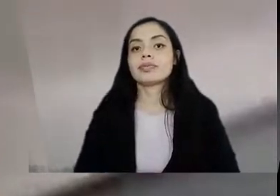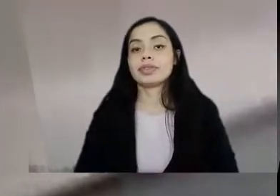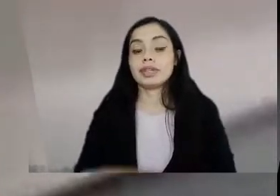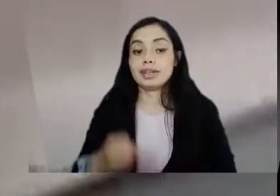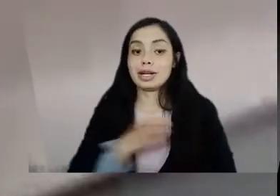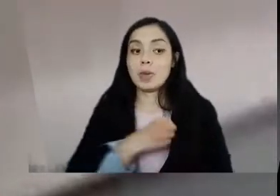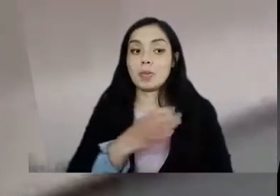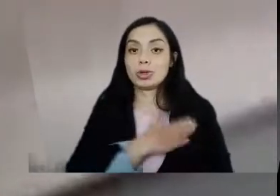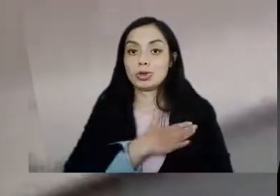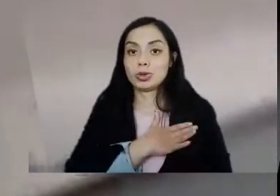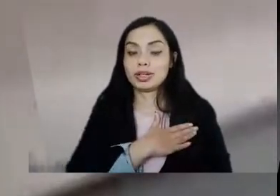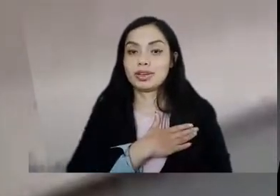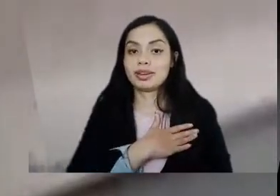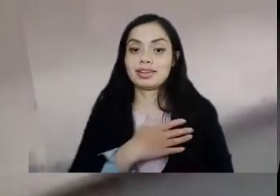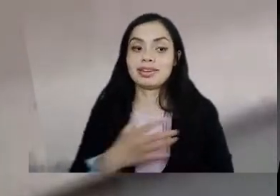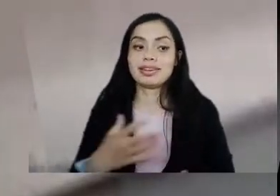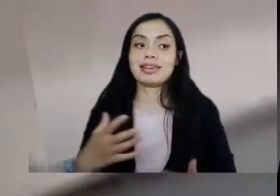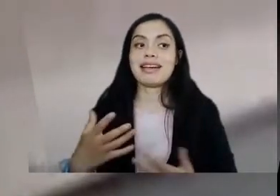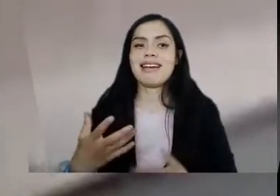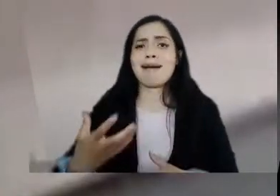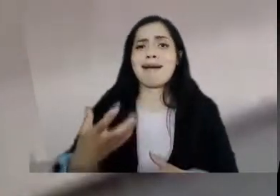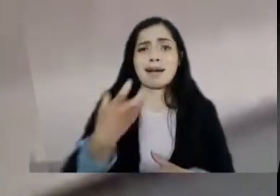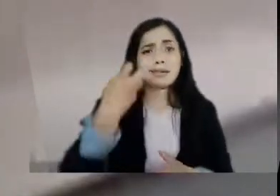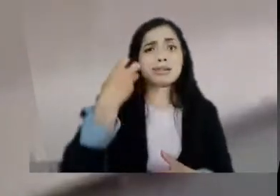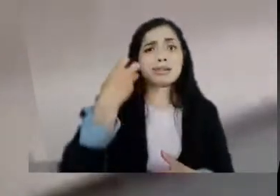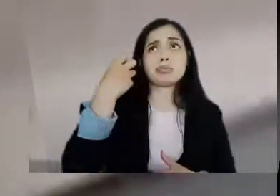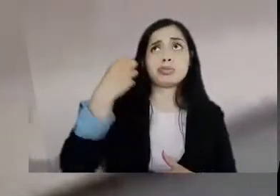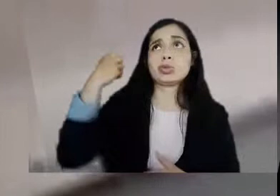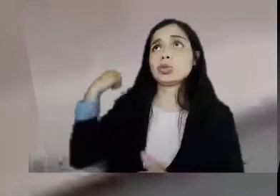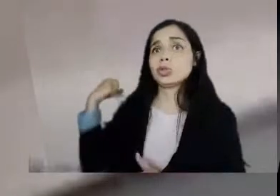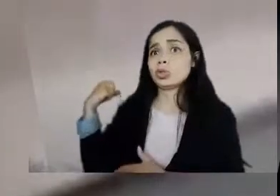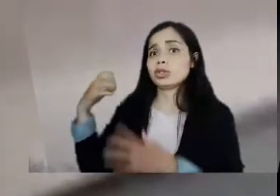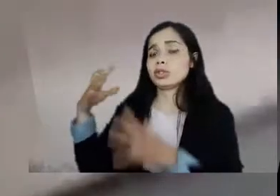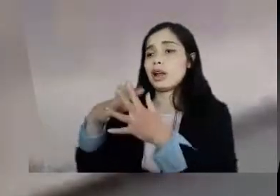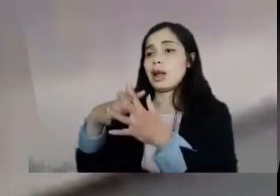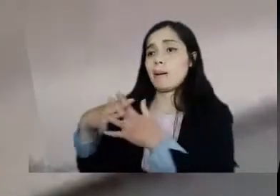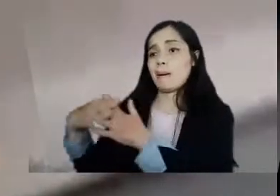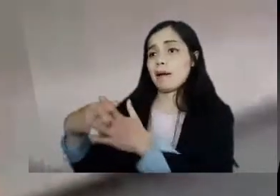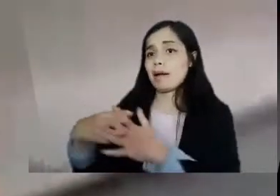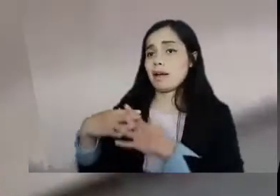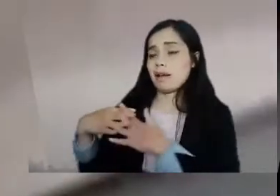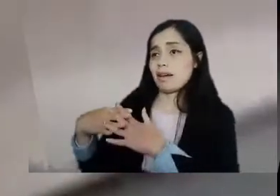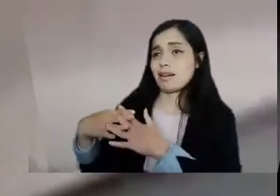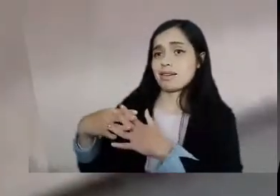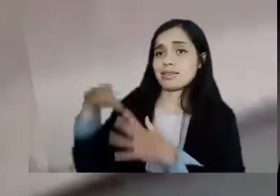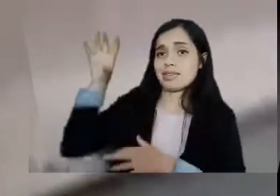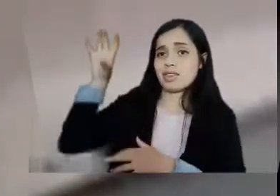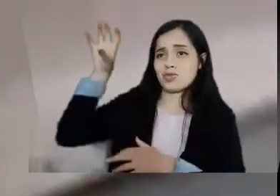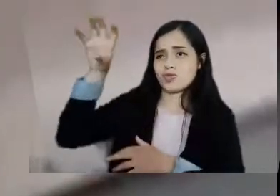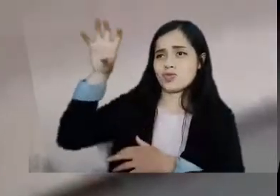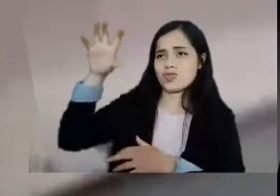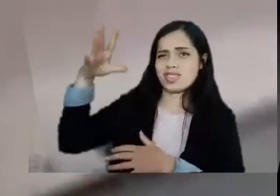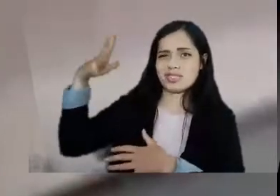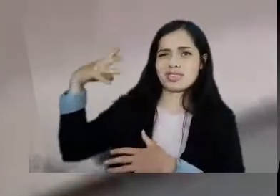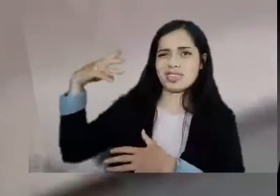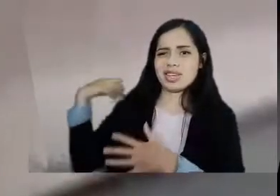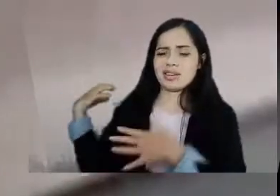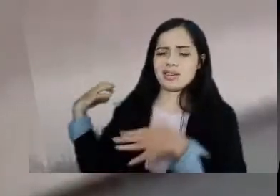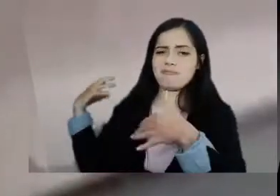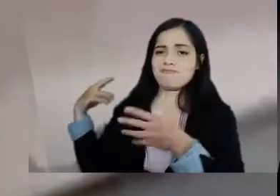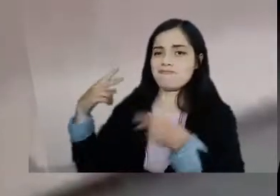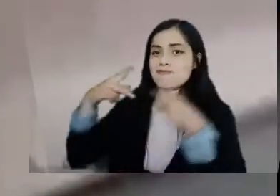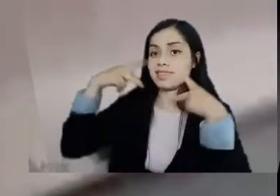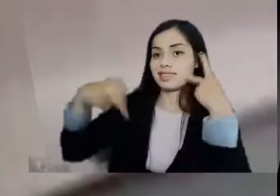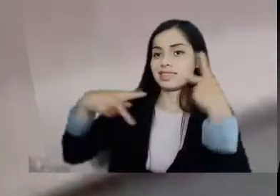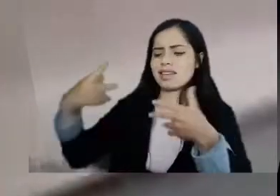de los americanos a 100 años es única para poder tener un componente temporal que es bastante inusual y yo creo